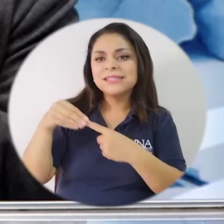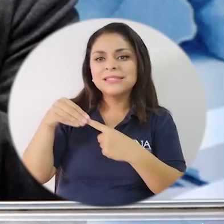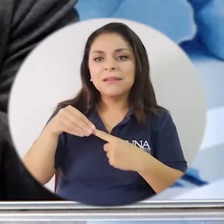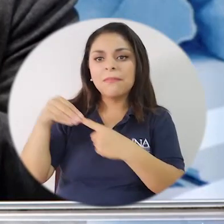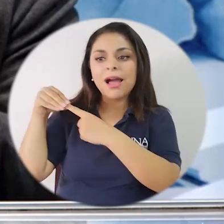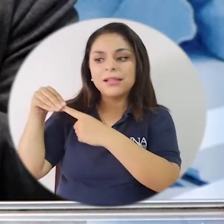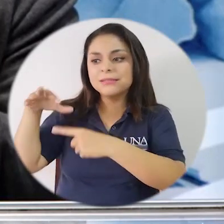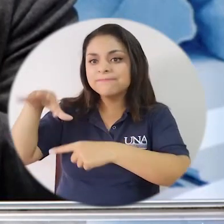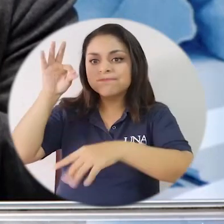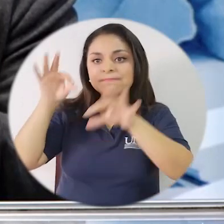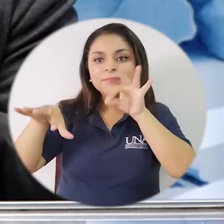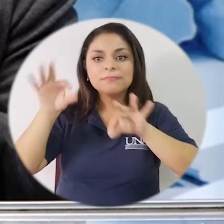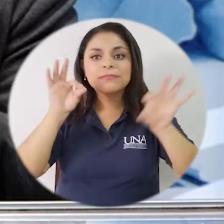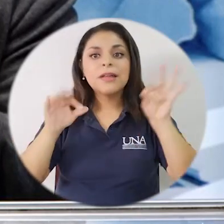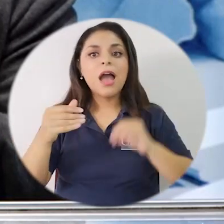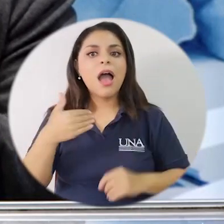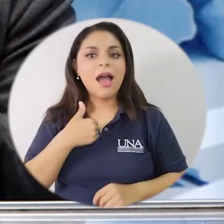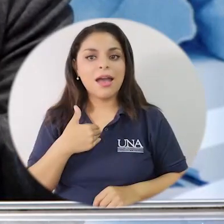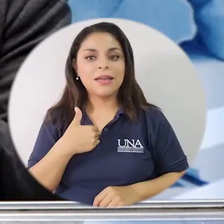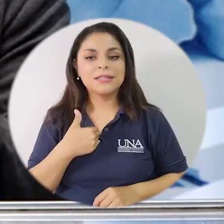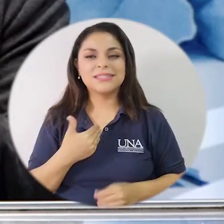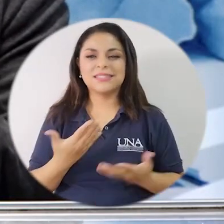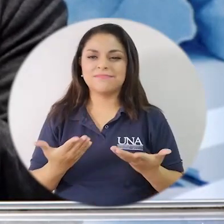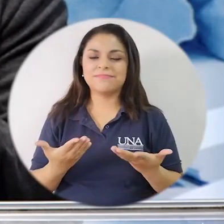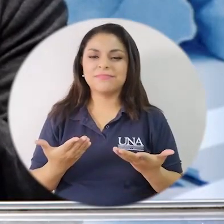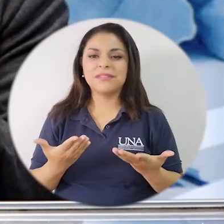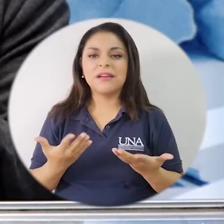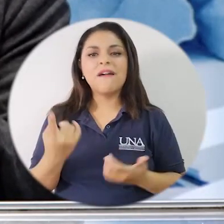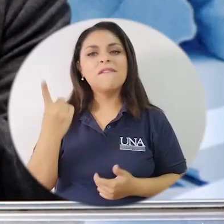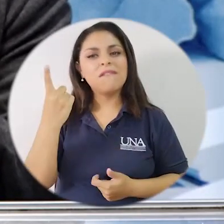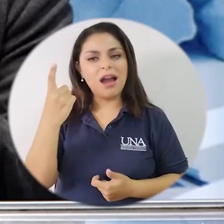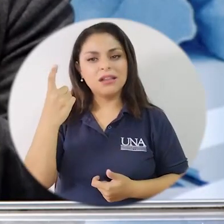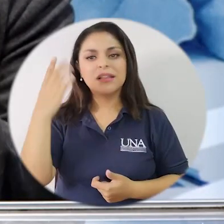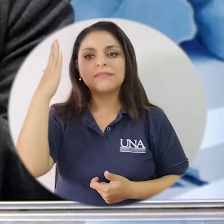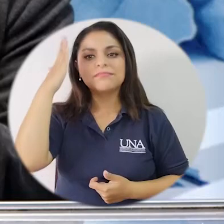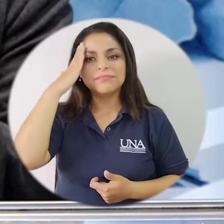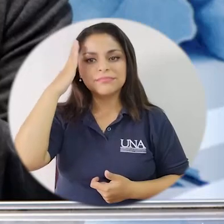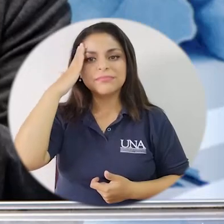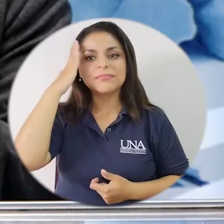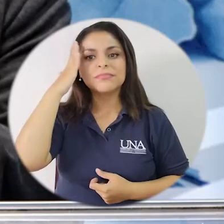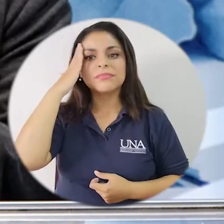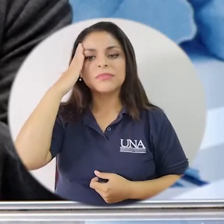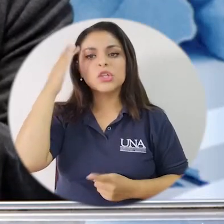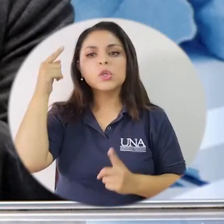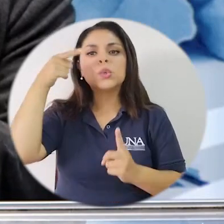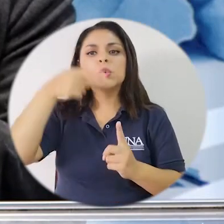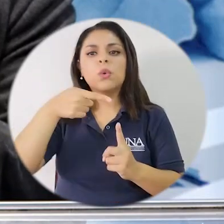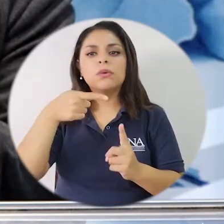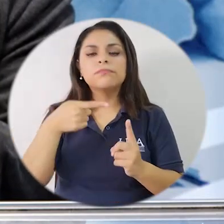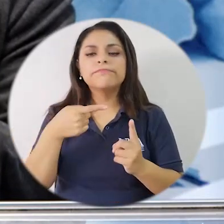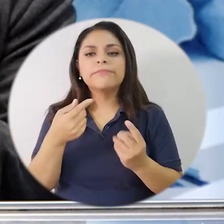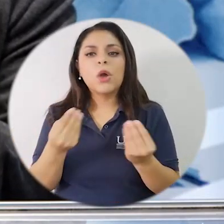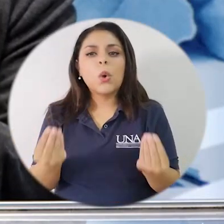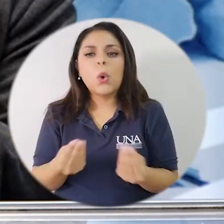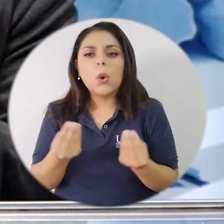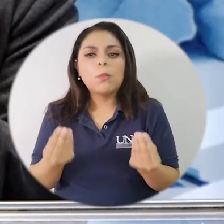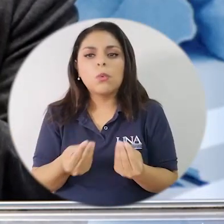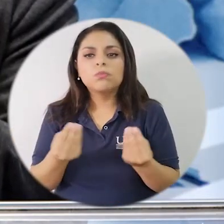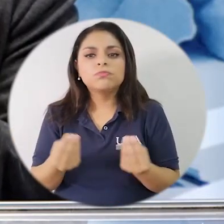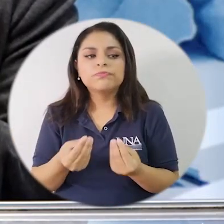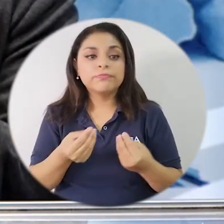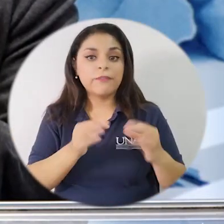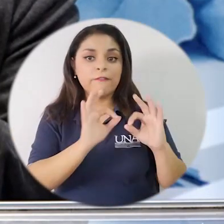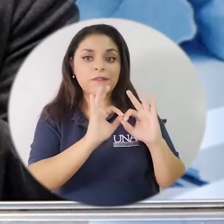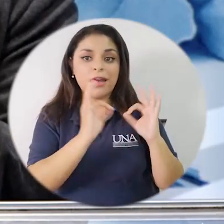que tenemos es que nos falta un mayor conocimiento sobre cómo podemos involucrar